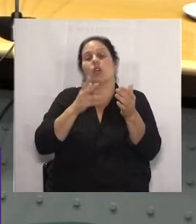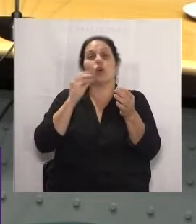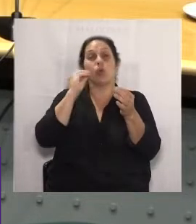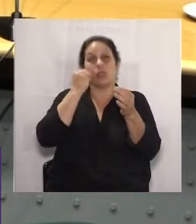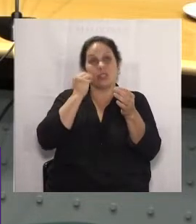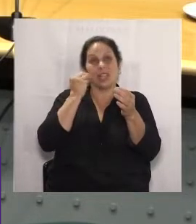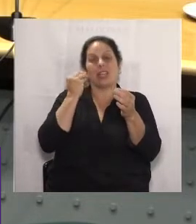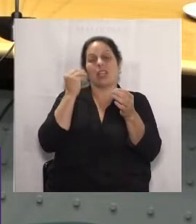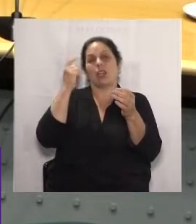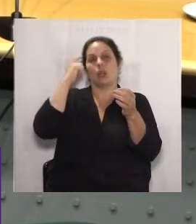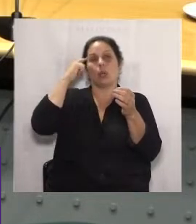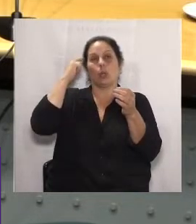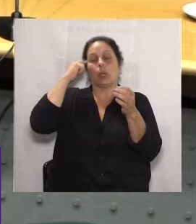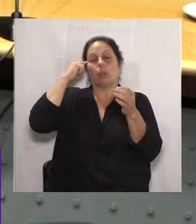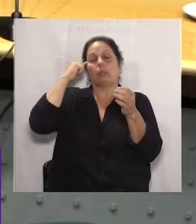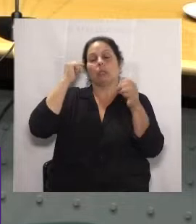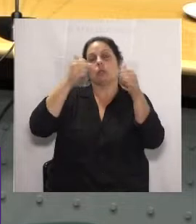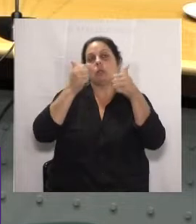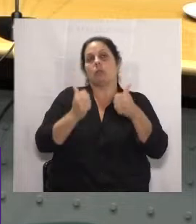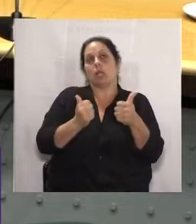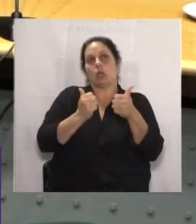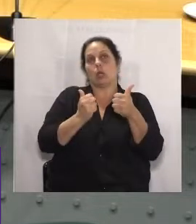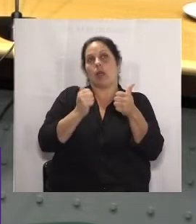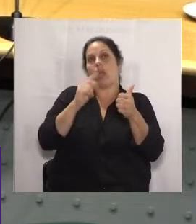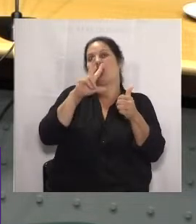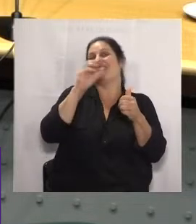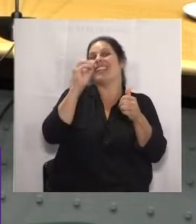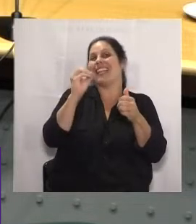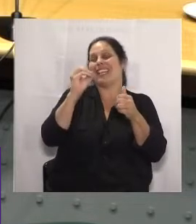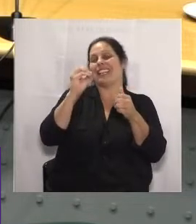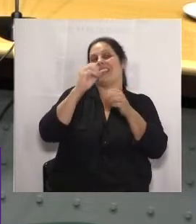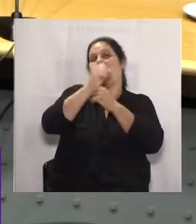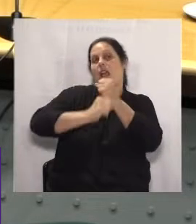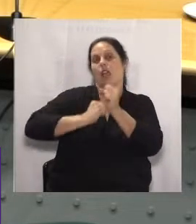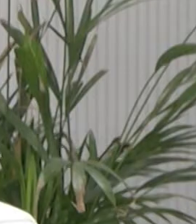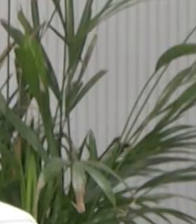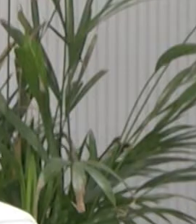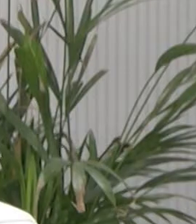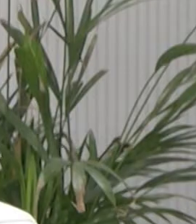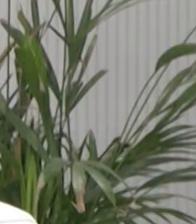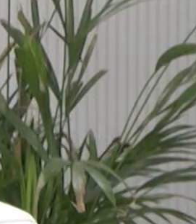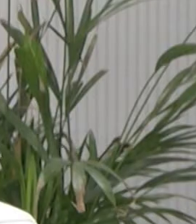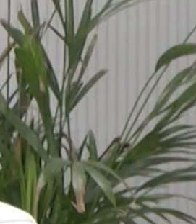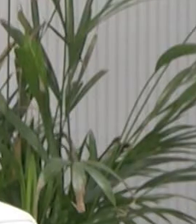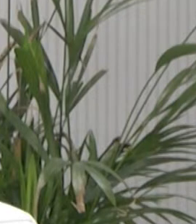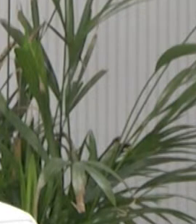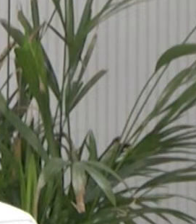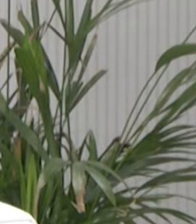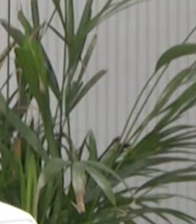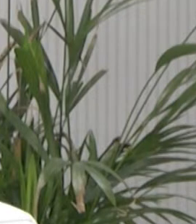de la junta departamental para pedir la información y no se le va a negar en ningún momento ninguna información a menos que la información se clasifique